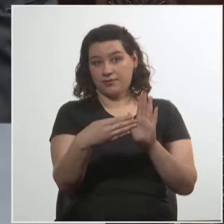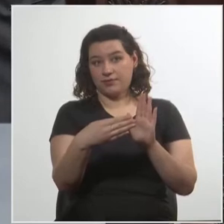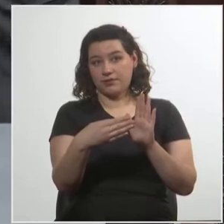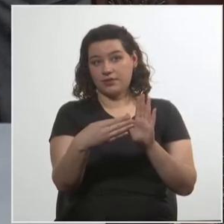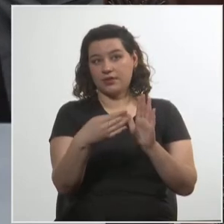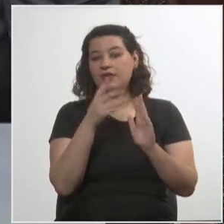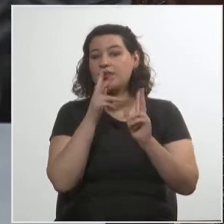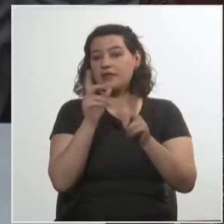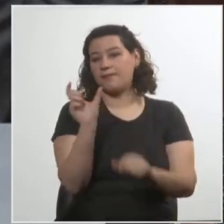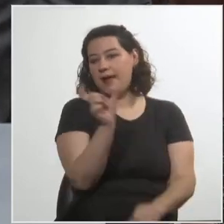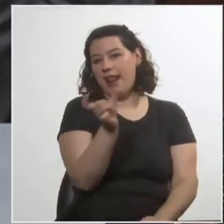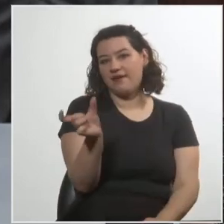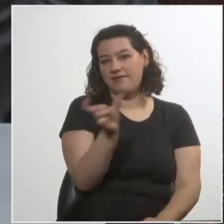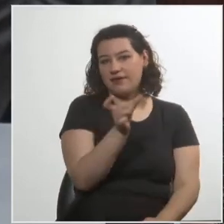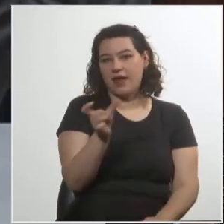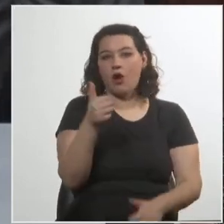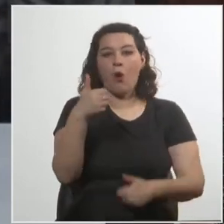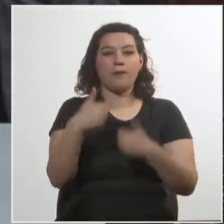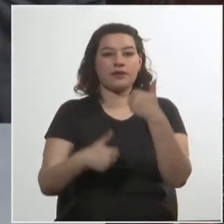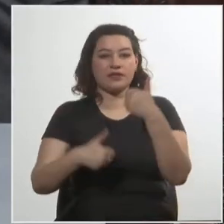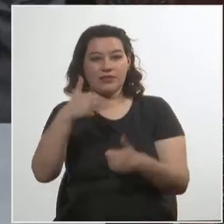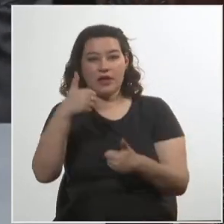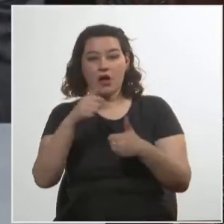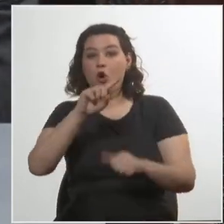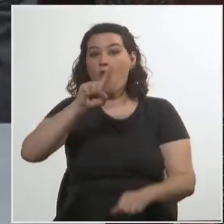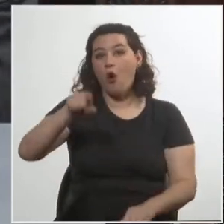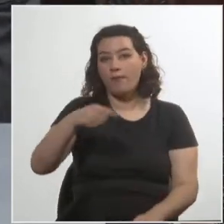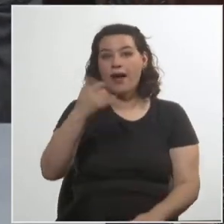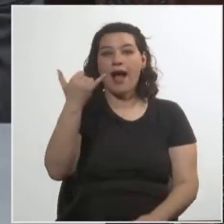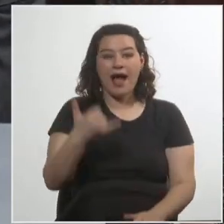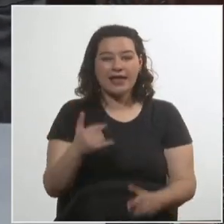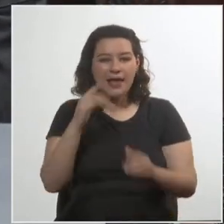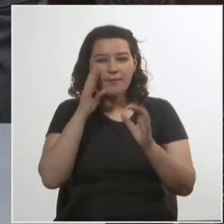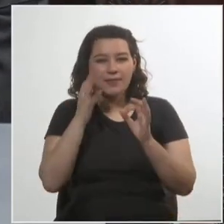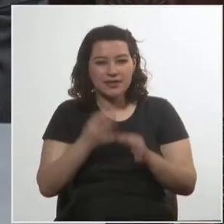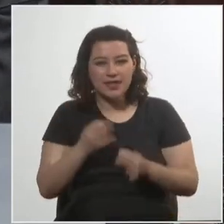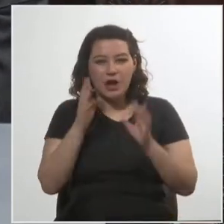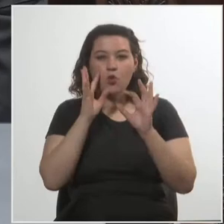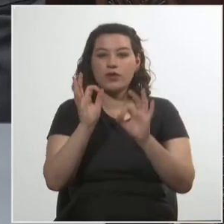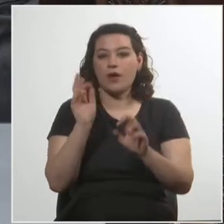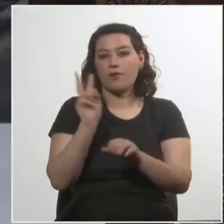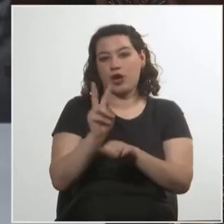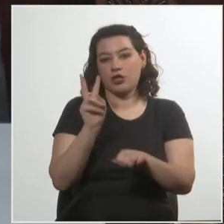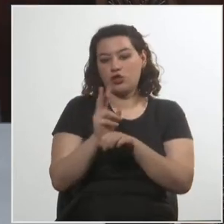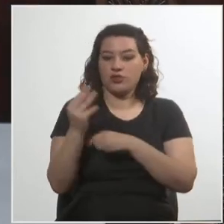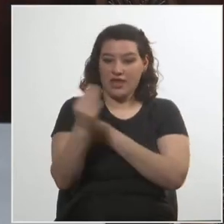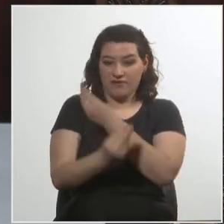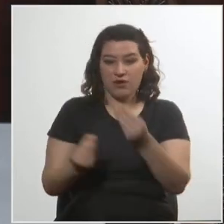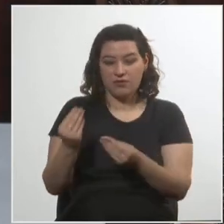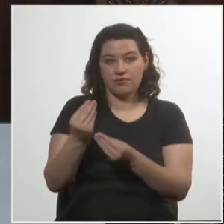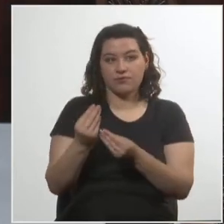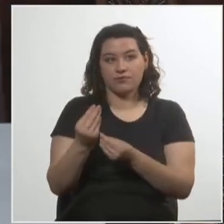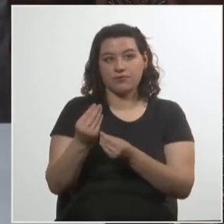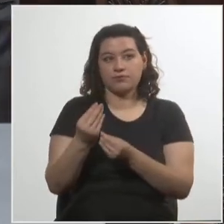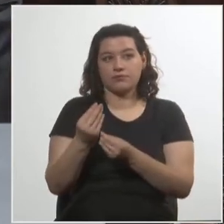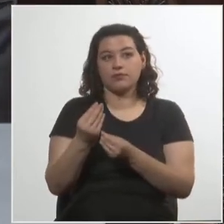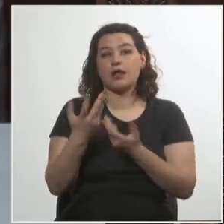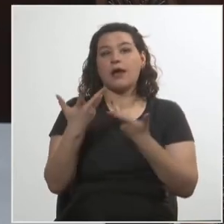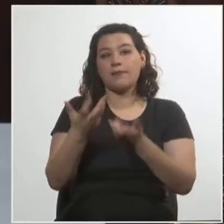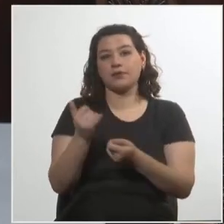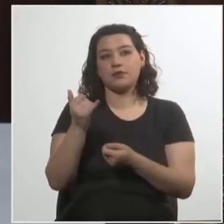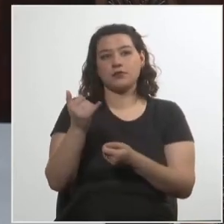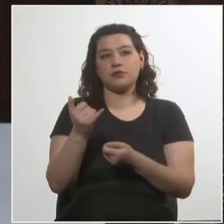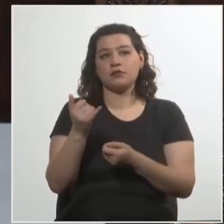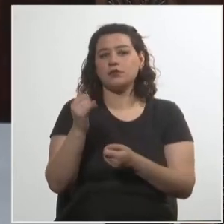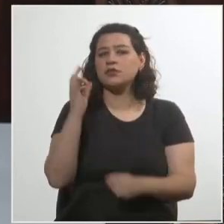está la palabra competitividad coma teniendo Especial cuidado la protección de los puestos de trabajo por la